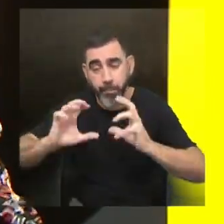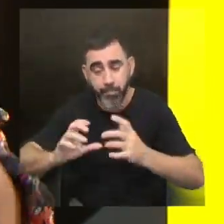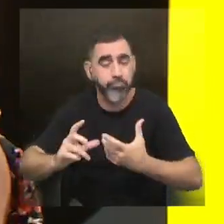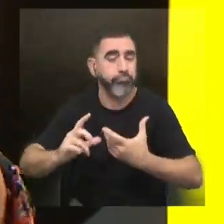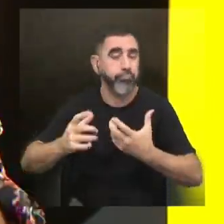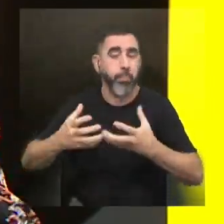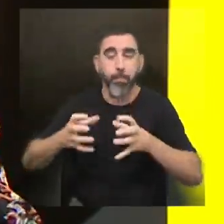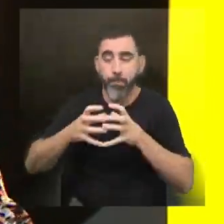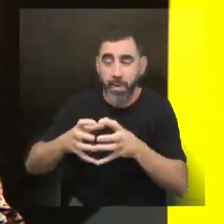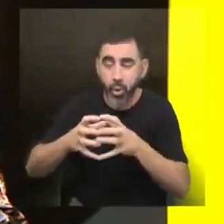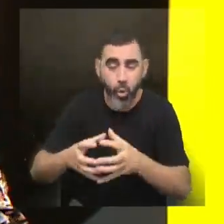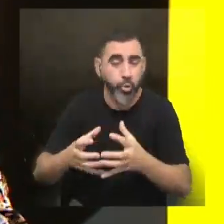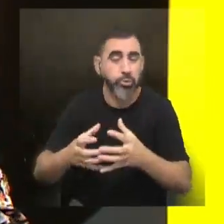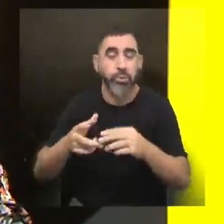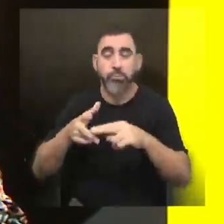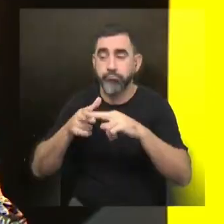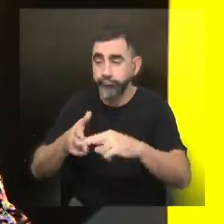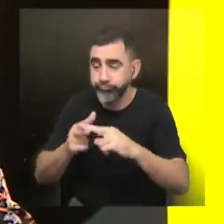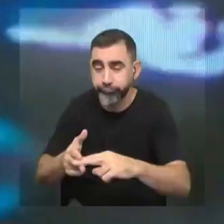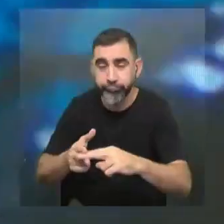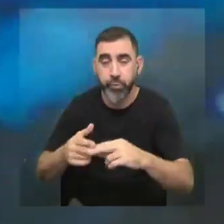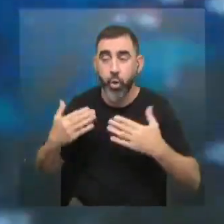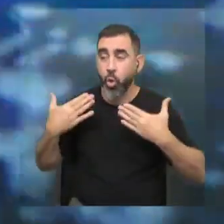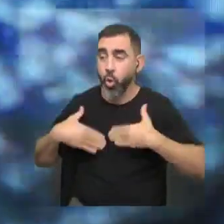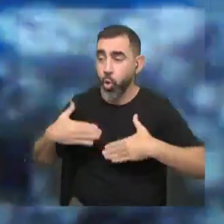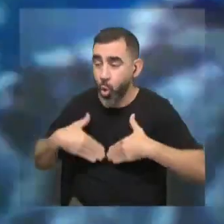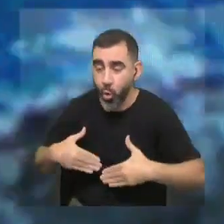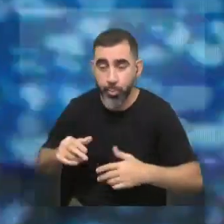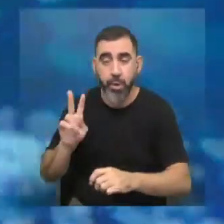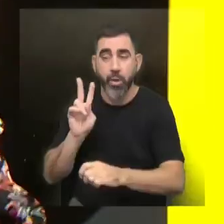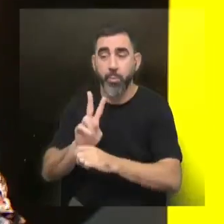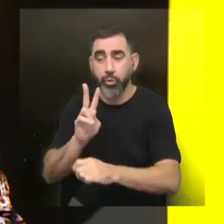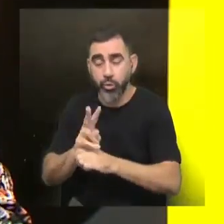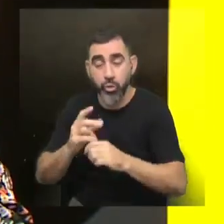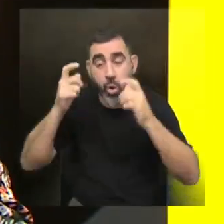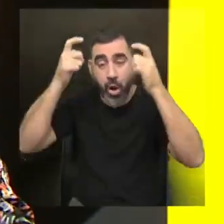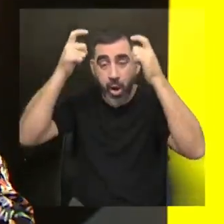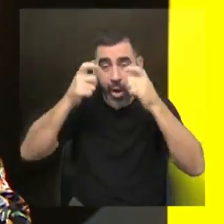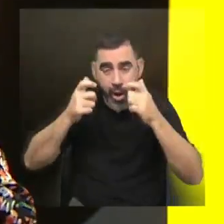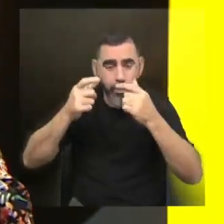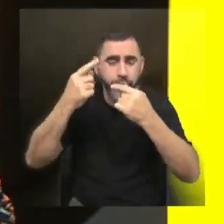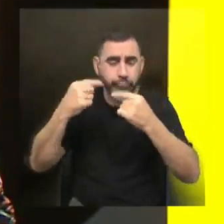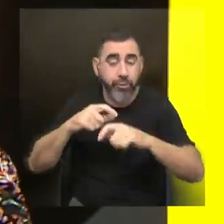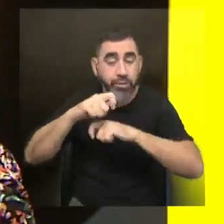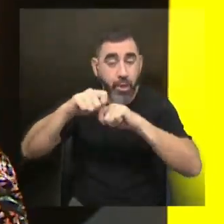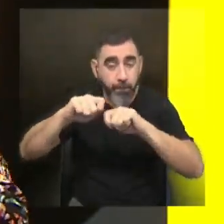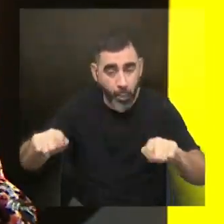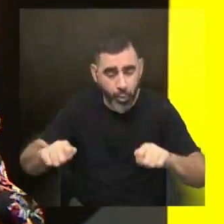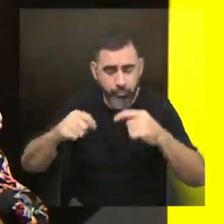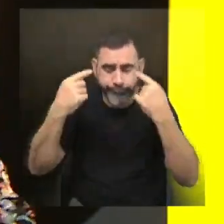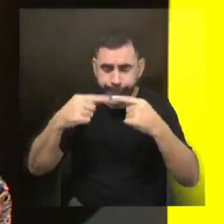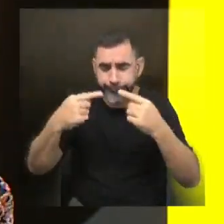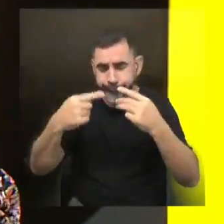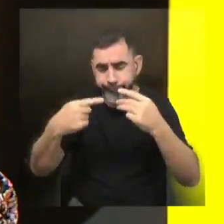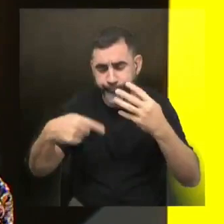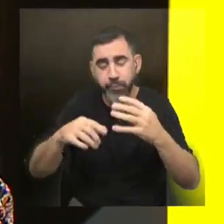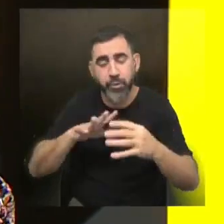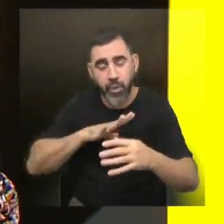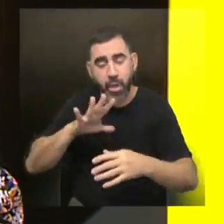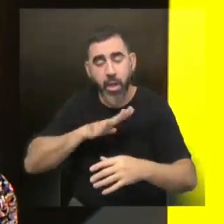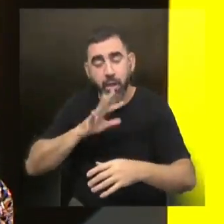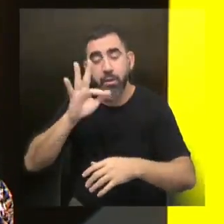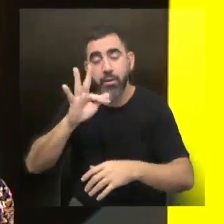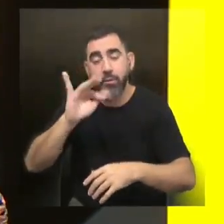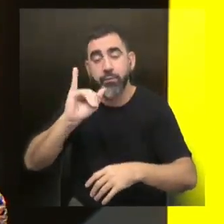herramientas, en cuestiones de protección, sobre todo cascos, en championes, en todas las cosas que